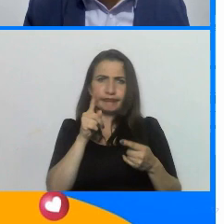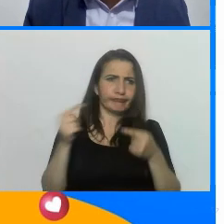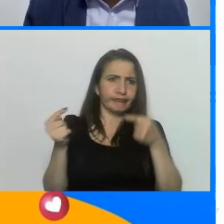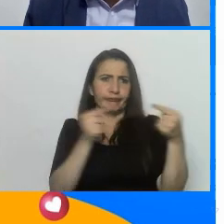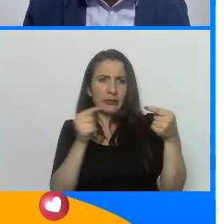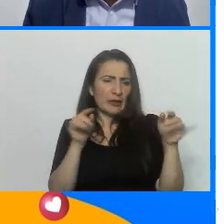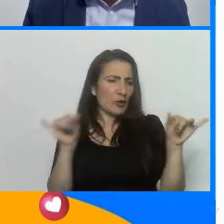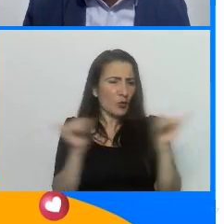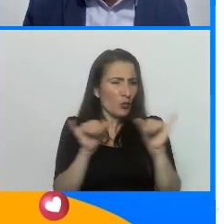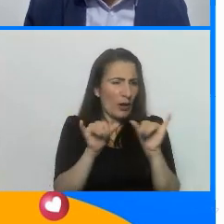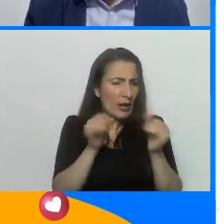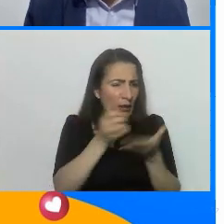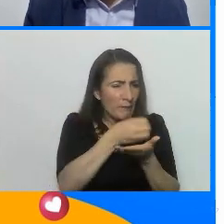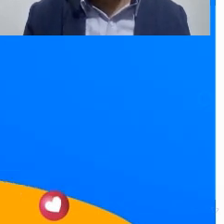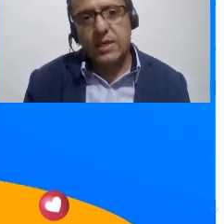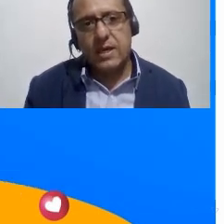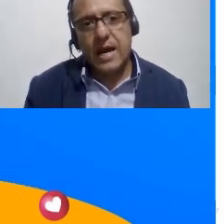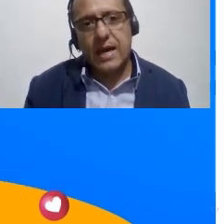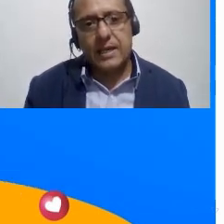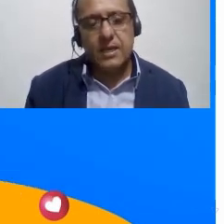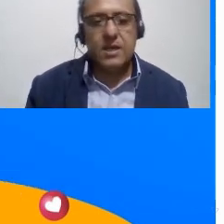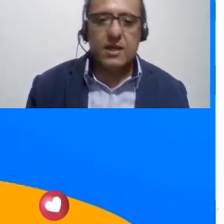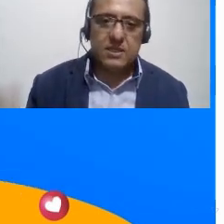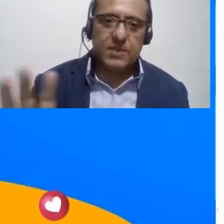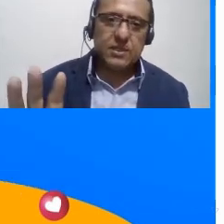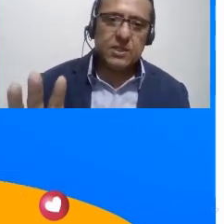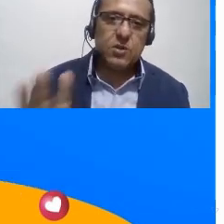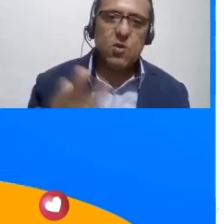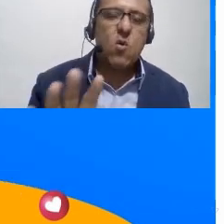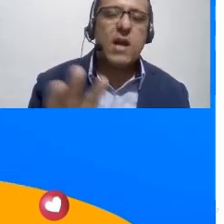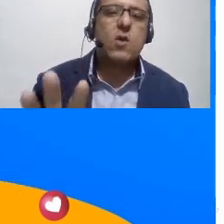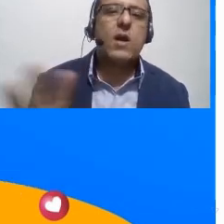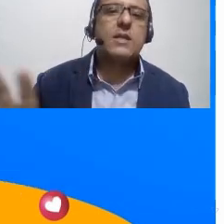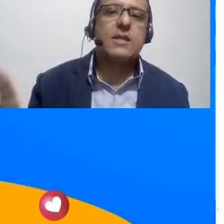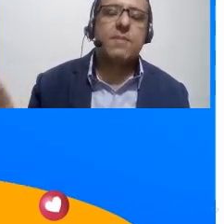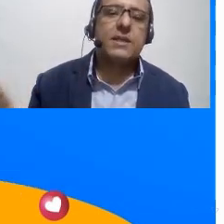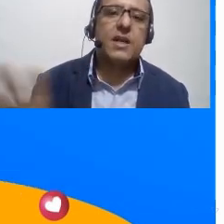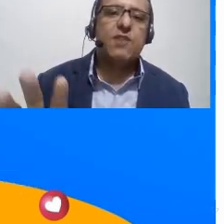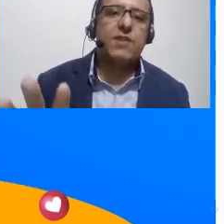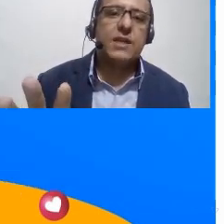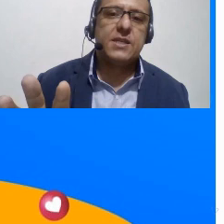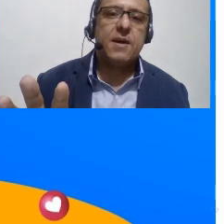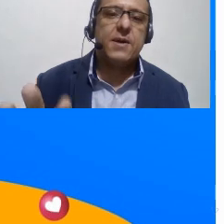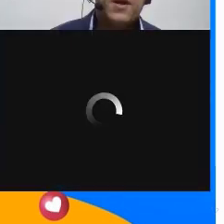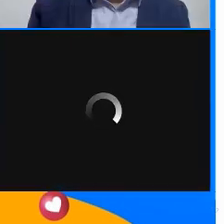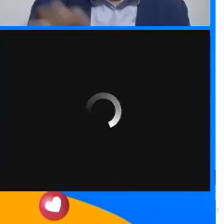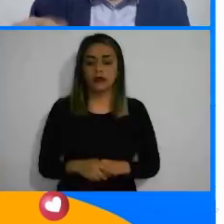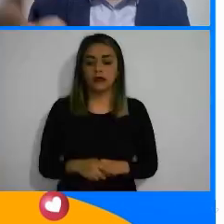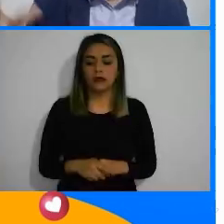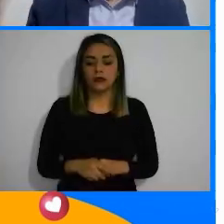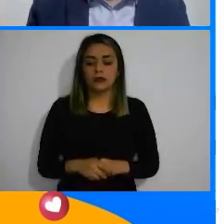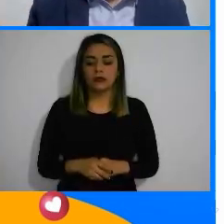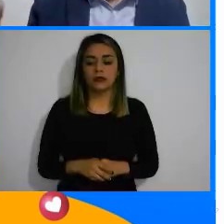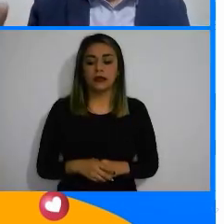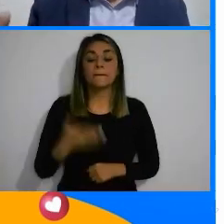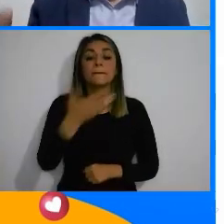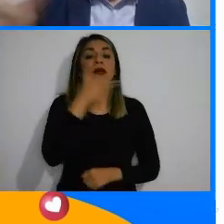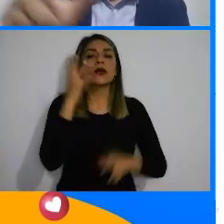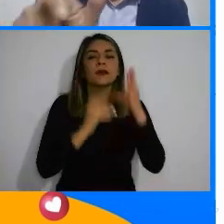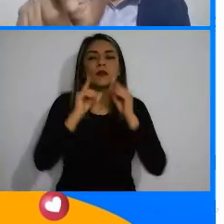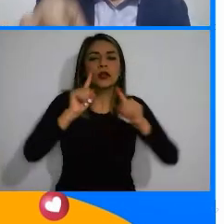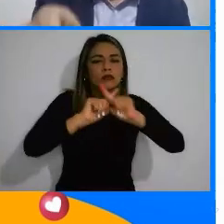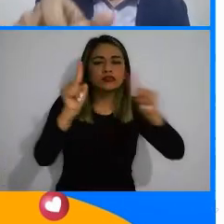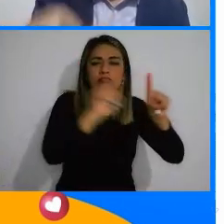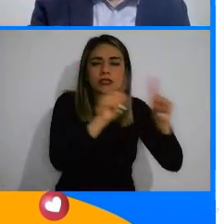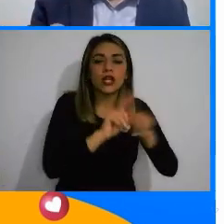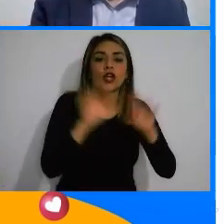con ellas. Pues se van a dar cuenta aquí en esta presentación cuál es realmente la diferencia, pero que no es tan diferencia,